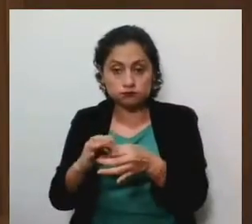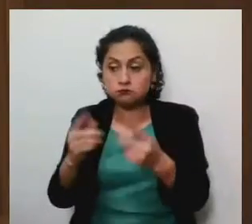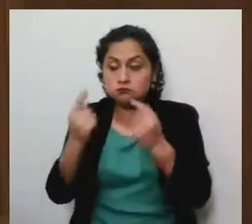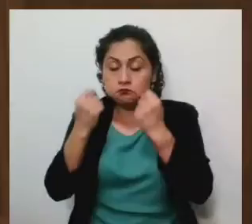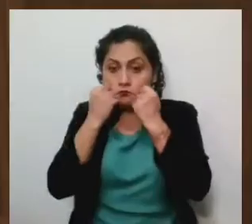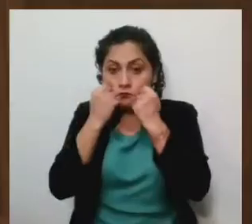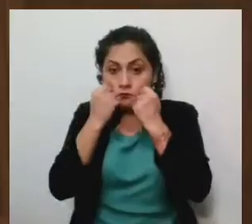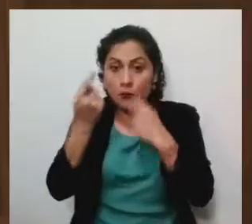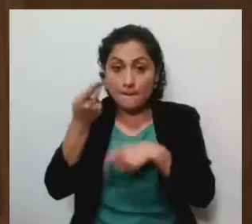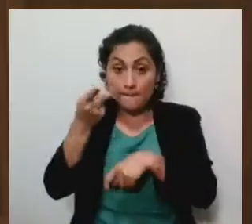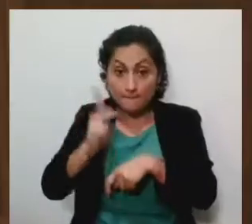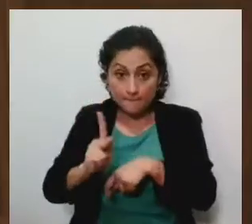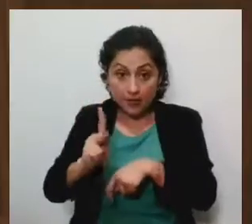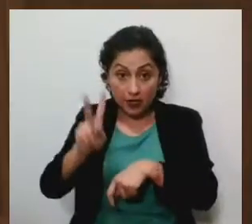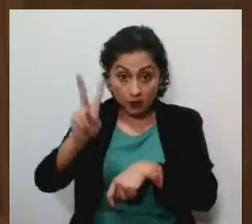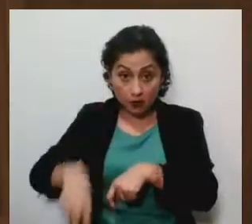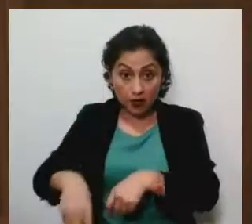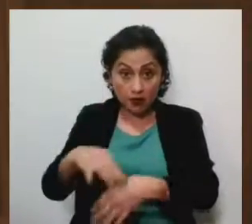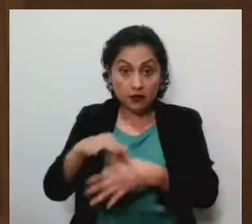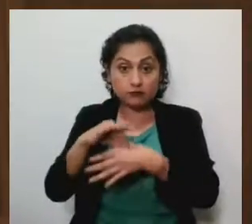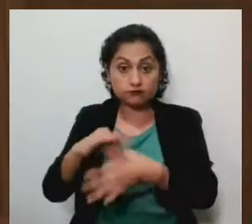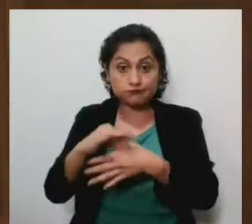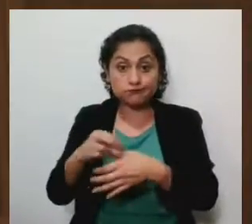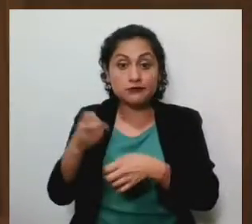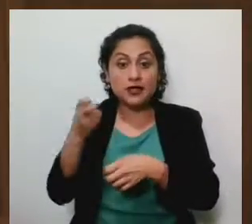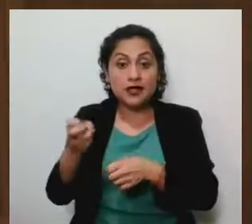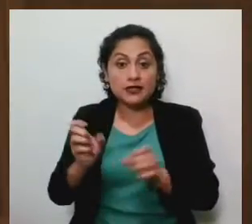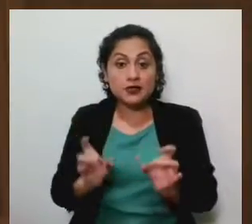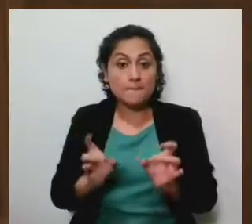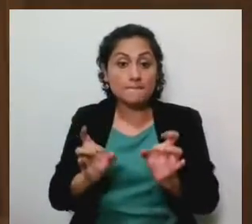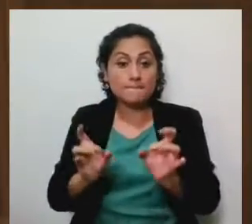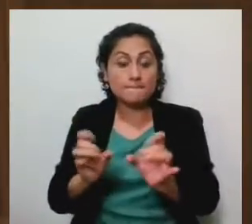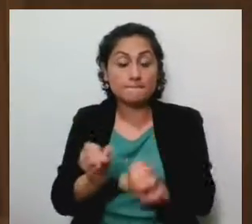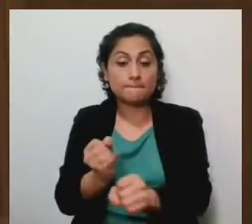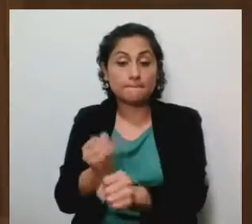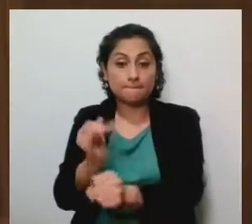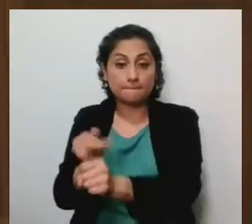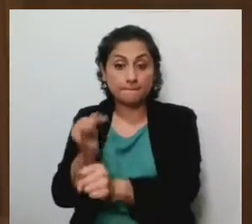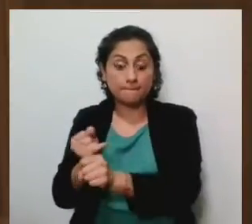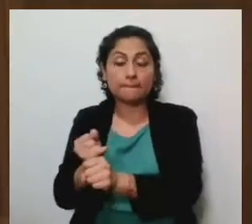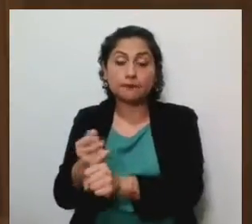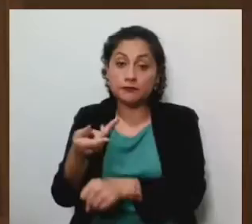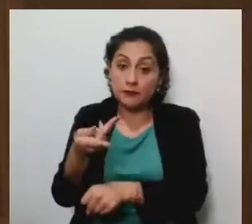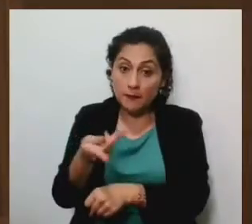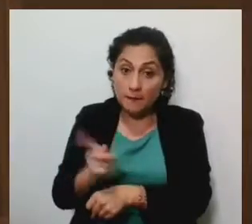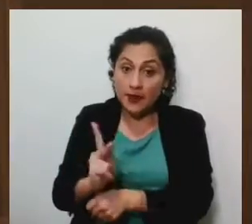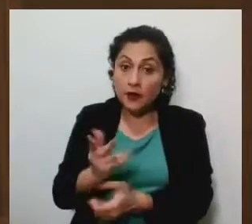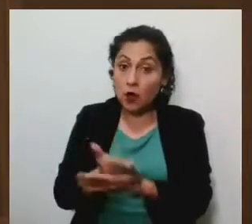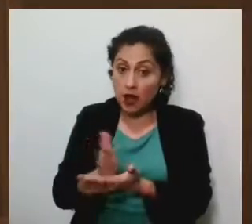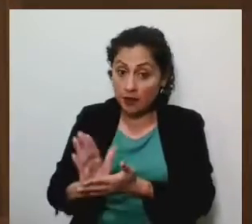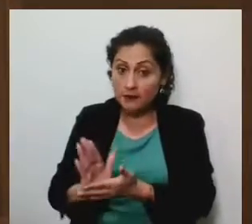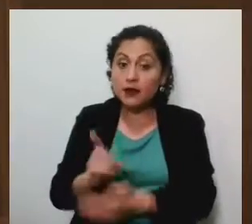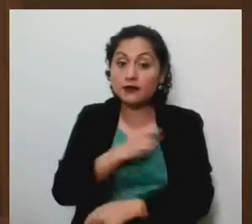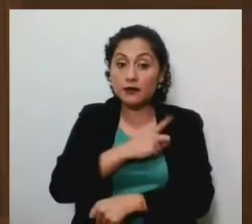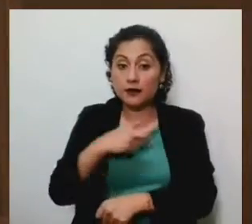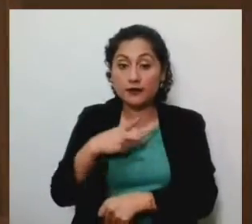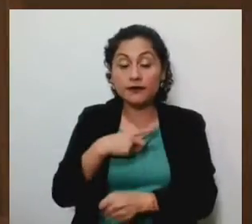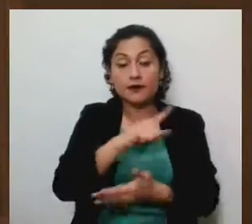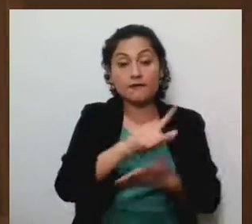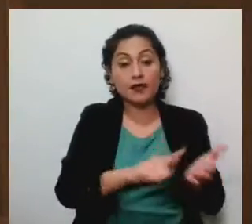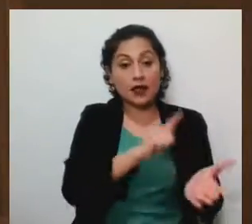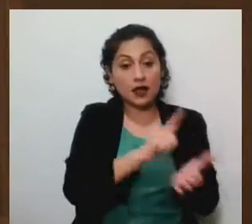en múltiples inconvenientes. Y por otro lado, es necesario armonizar el texto actual de la citada ley con el